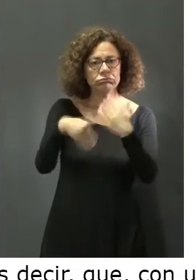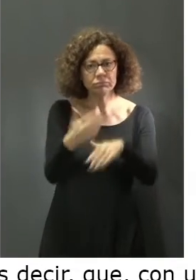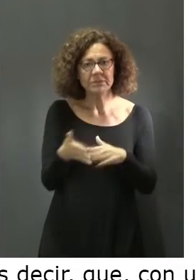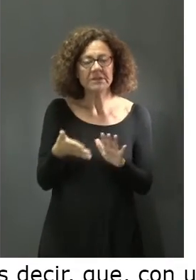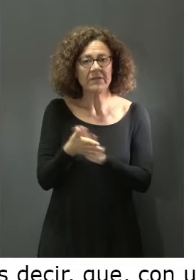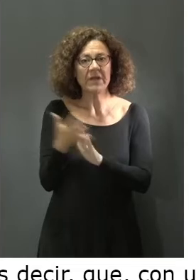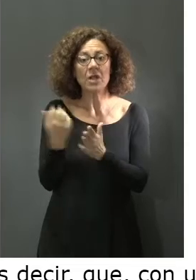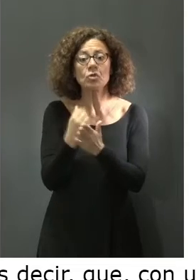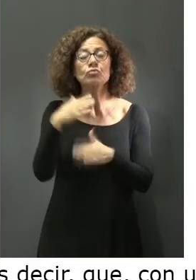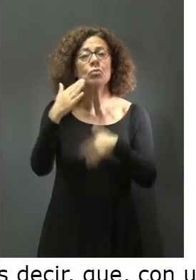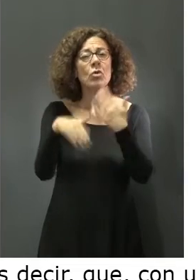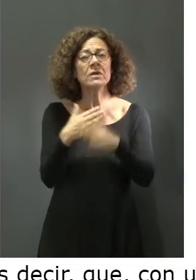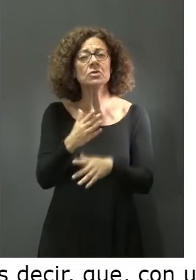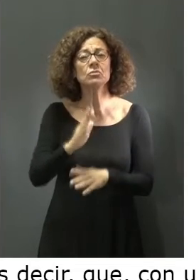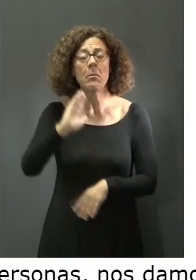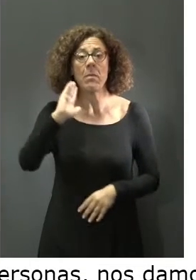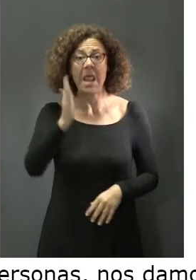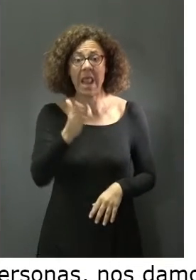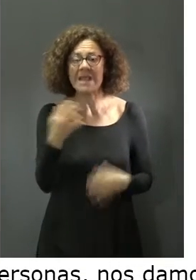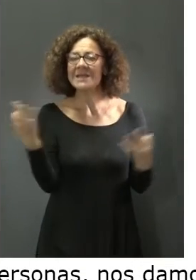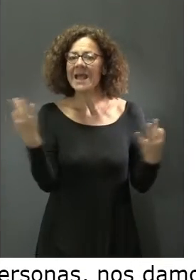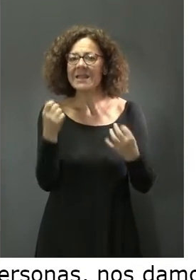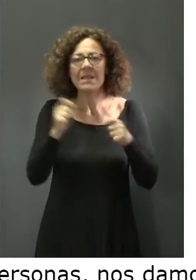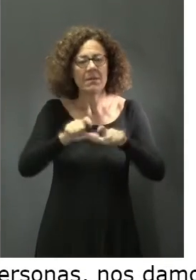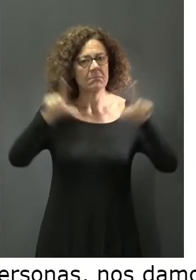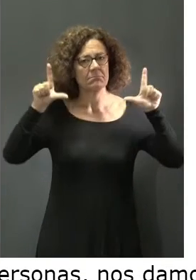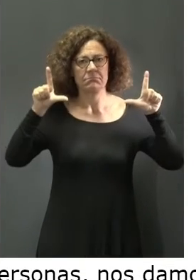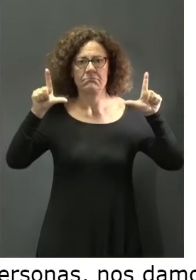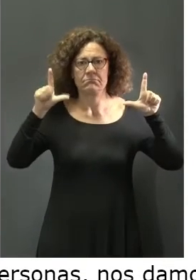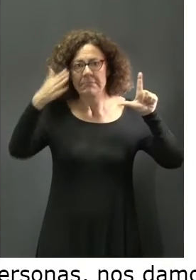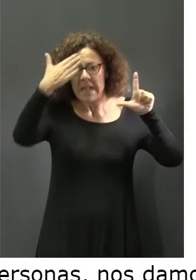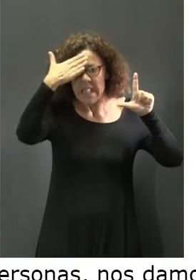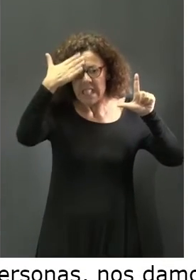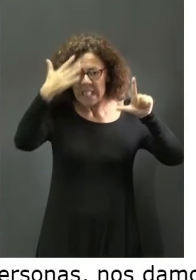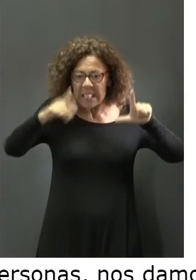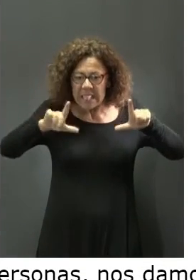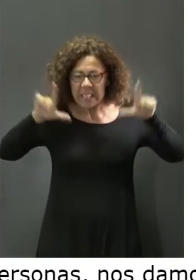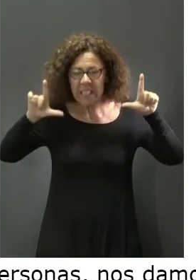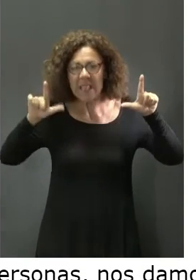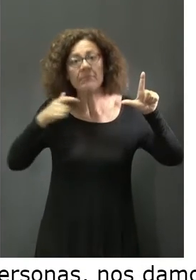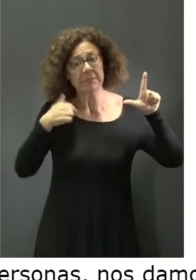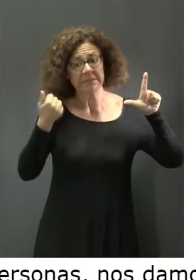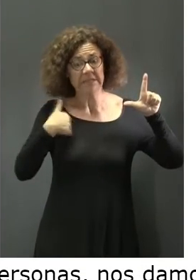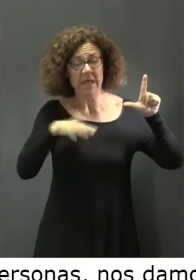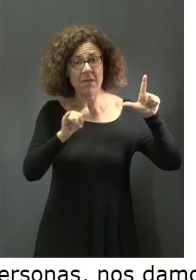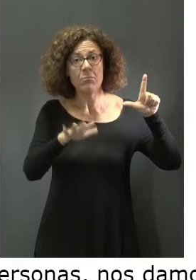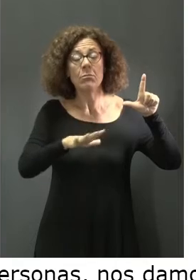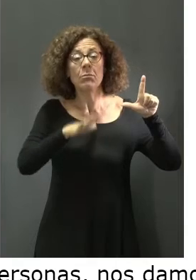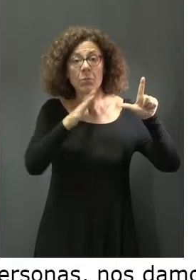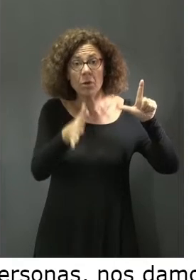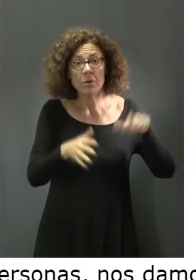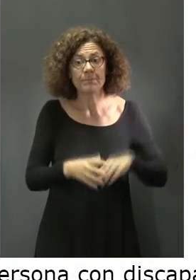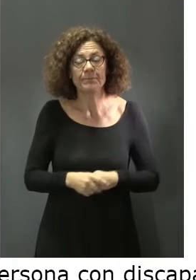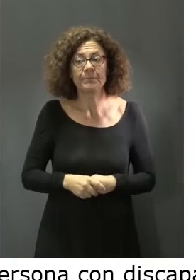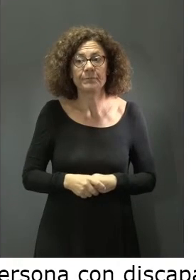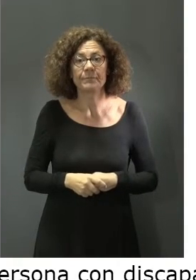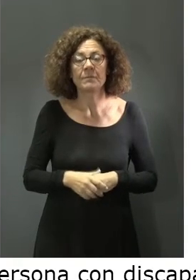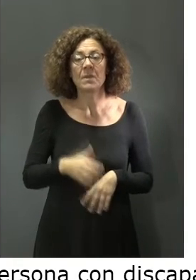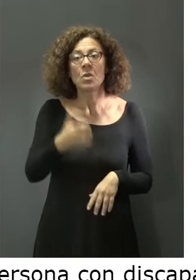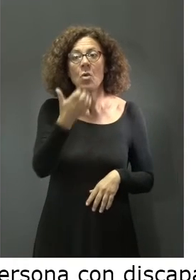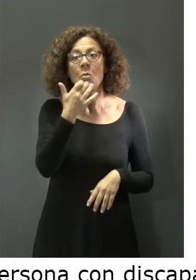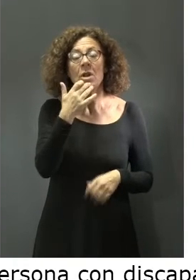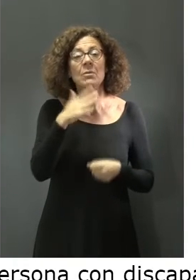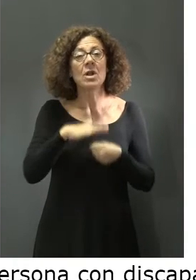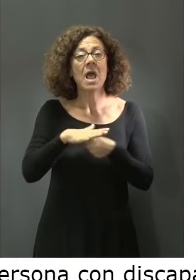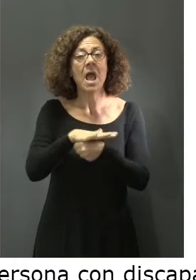en los procesos penales tiene que tener ese protagonismo. Y lo ha tenido, pues, por ejemplo, en